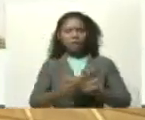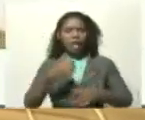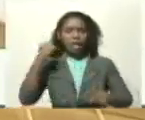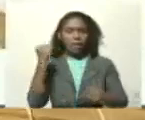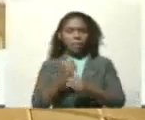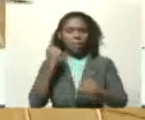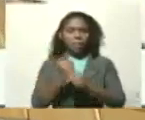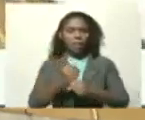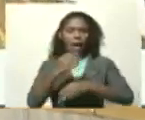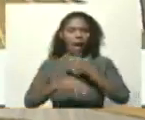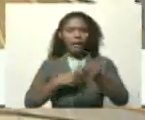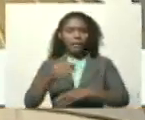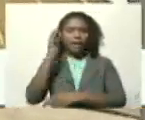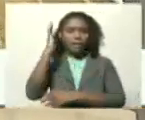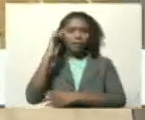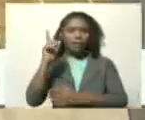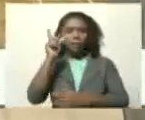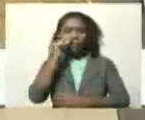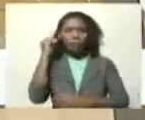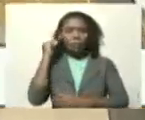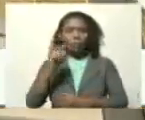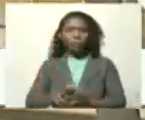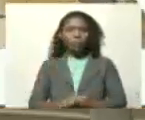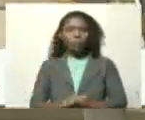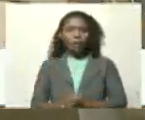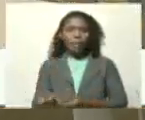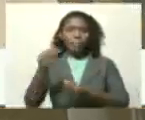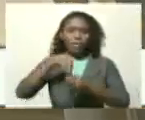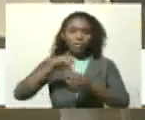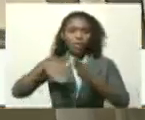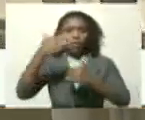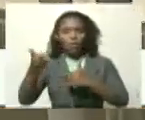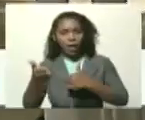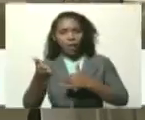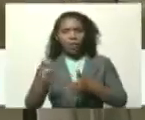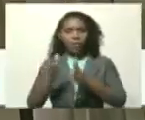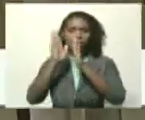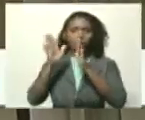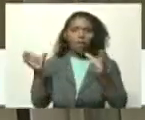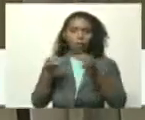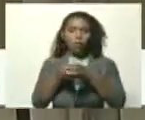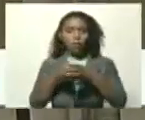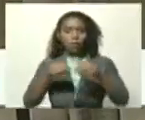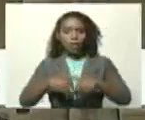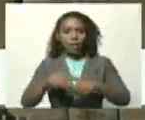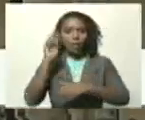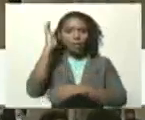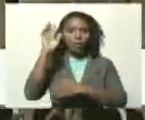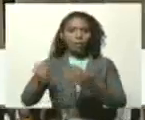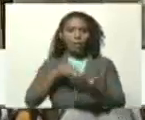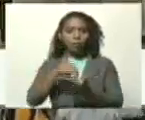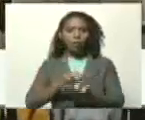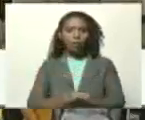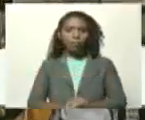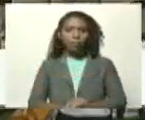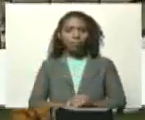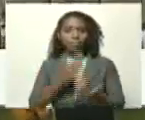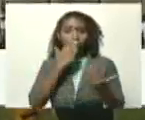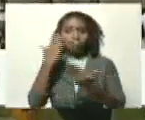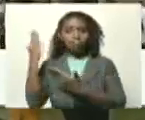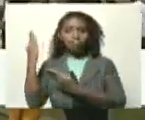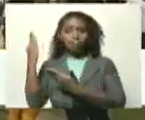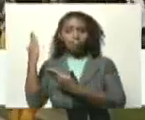los parlamentarios y parlamentarias dentro y fuera del hemiciclo de sesiones del Palacio Federal Legislativo, Graya. Así es, Gisette.